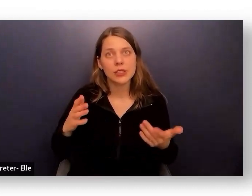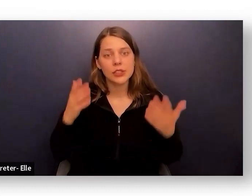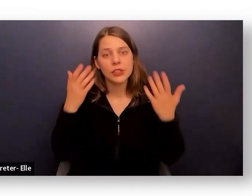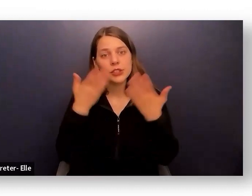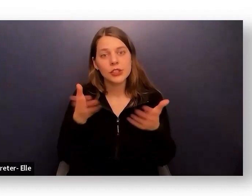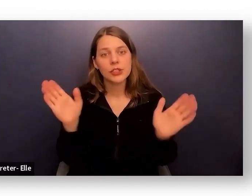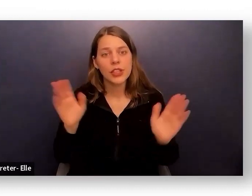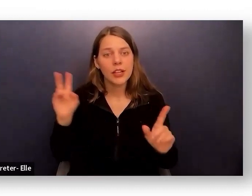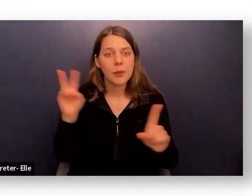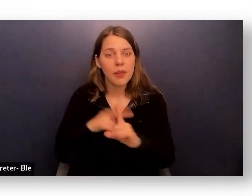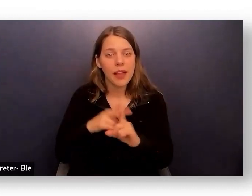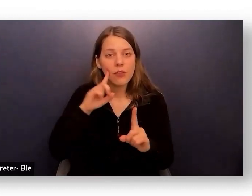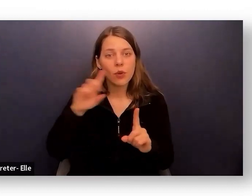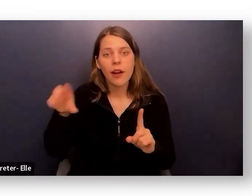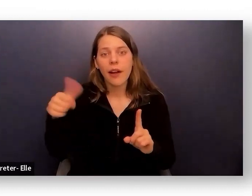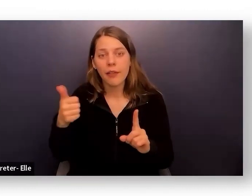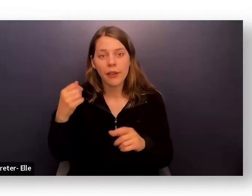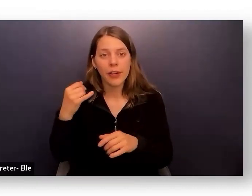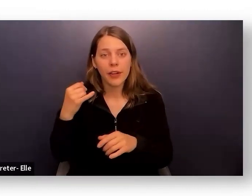sobre las prácticas administrativas.